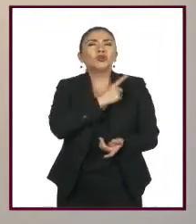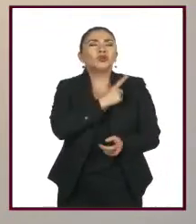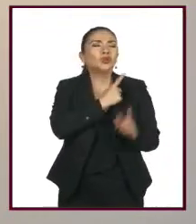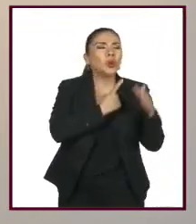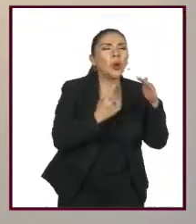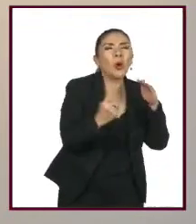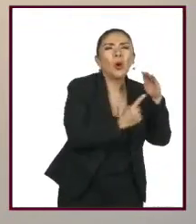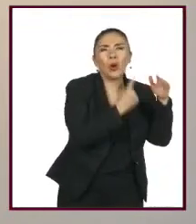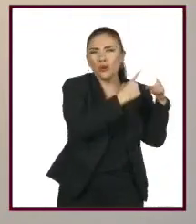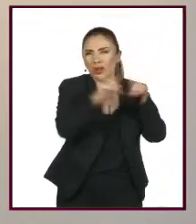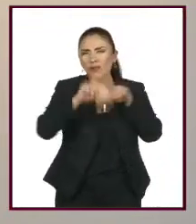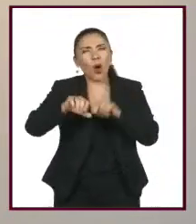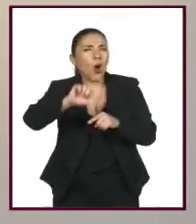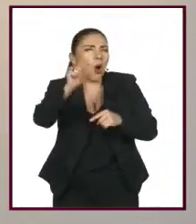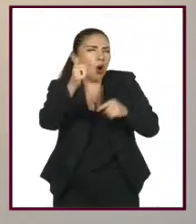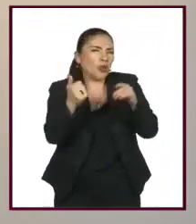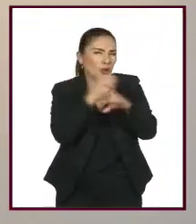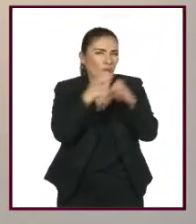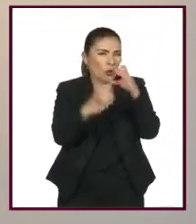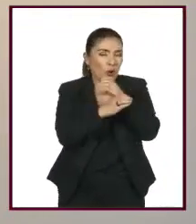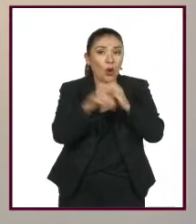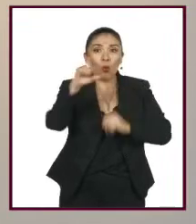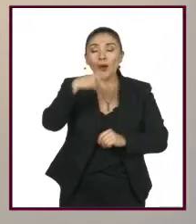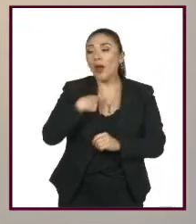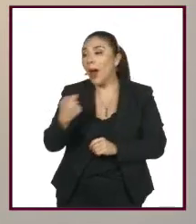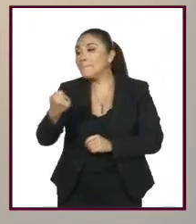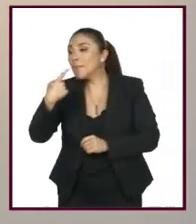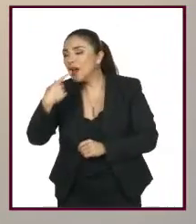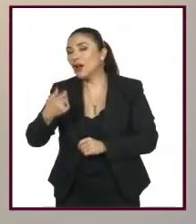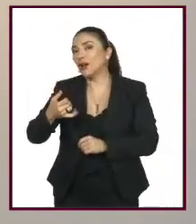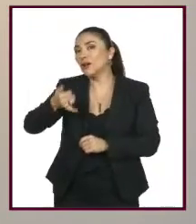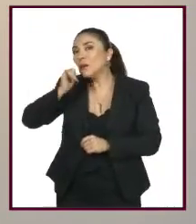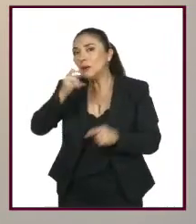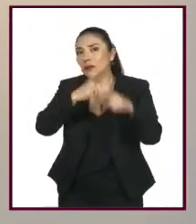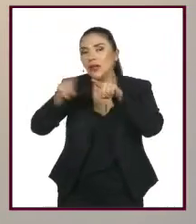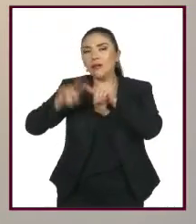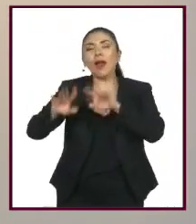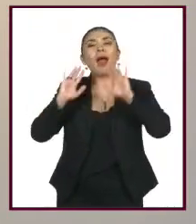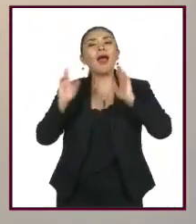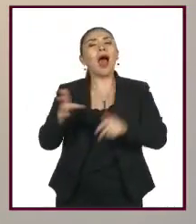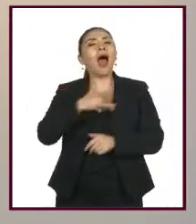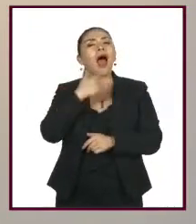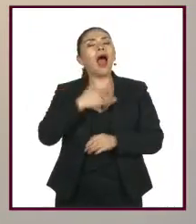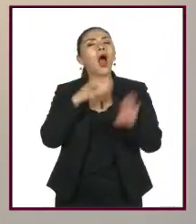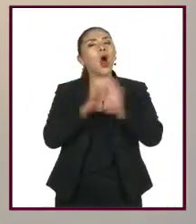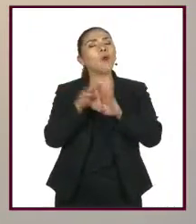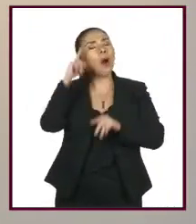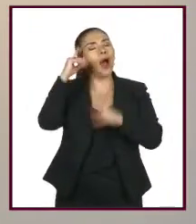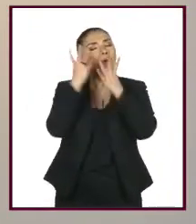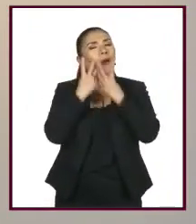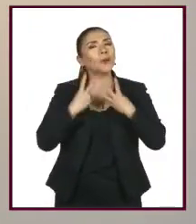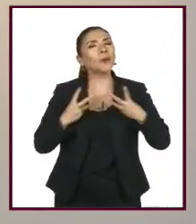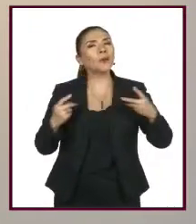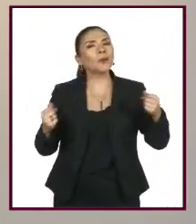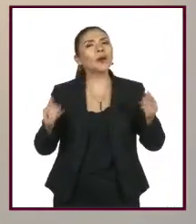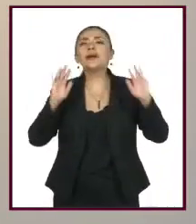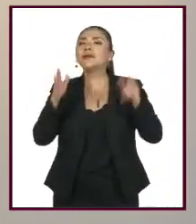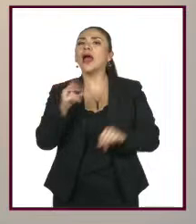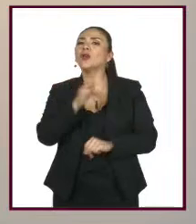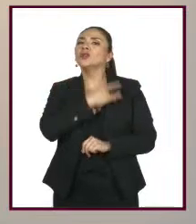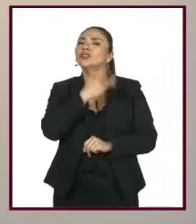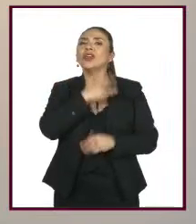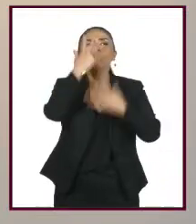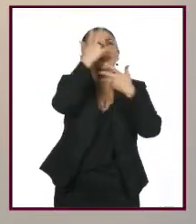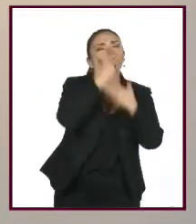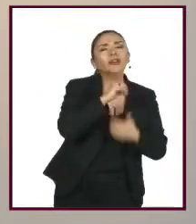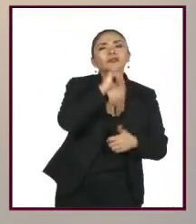desolación, cualquier otro síntoma. Entonces, al consumir la sustancia, pues hace que estos síntomas de